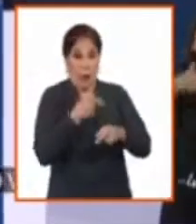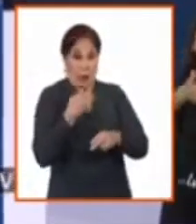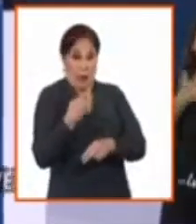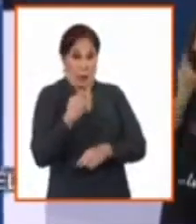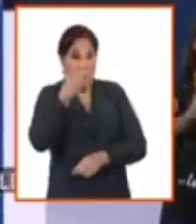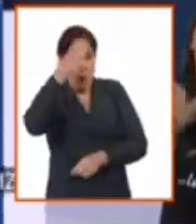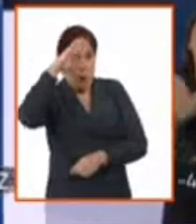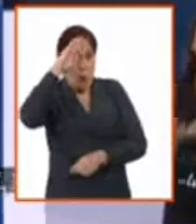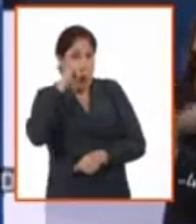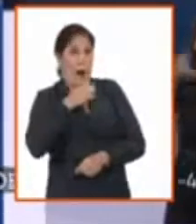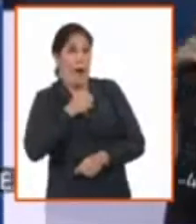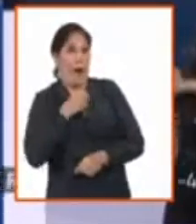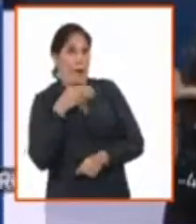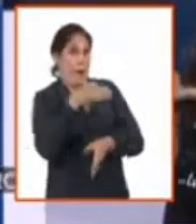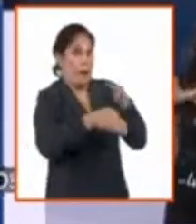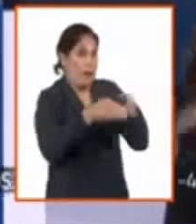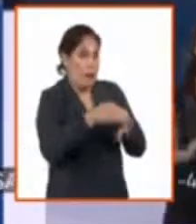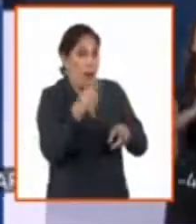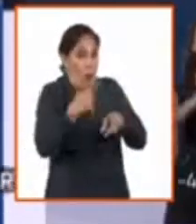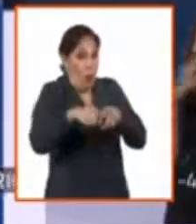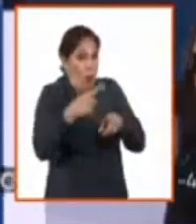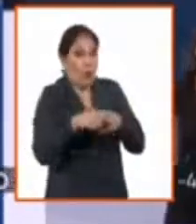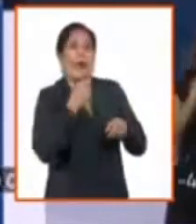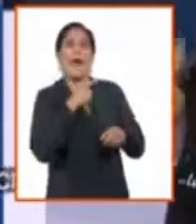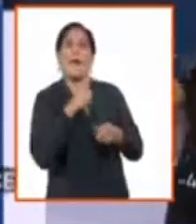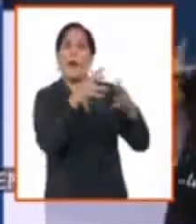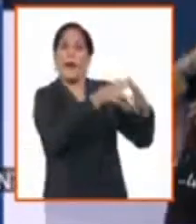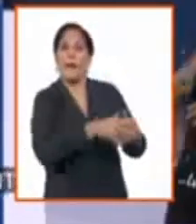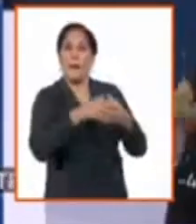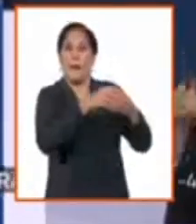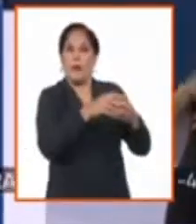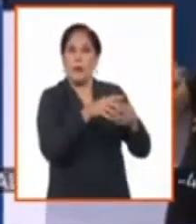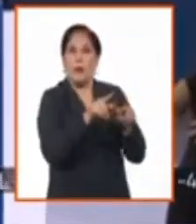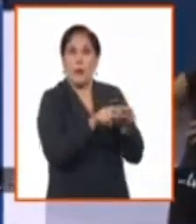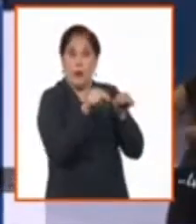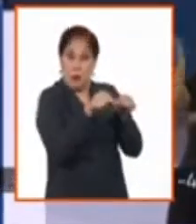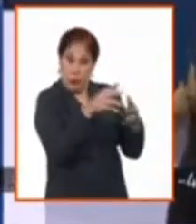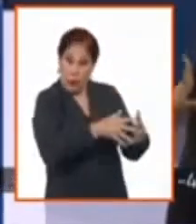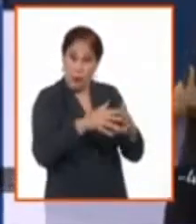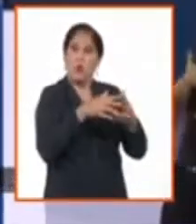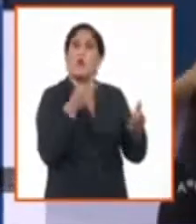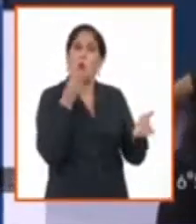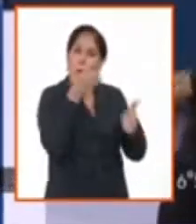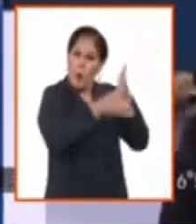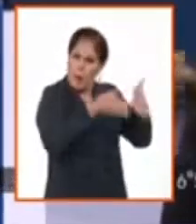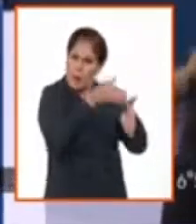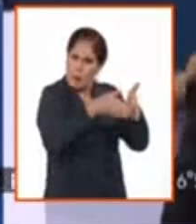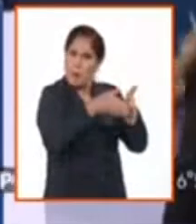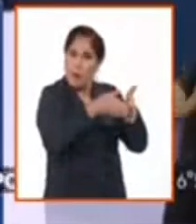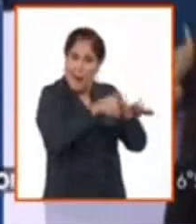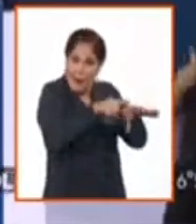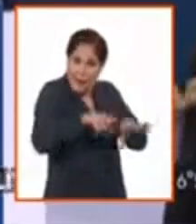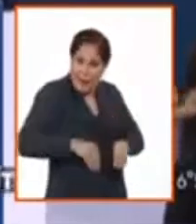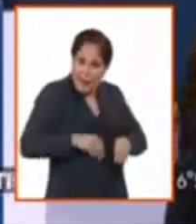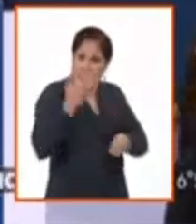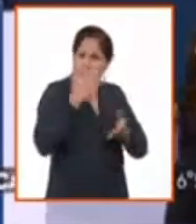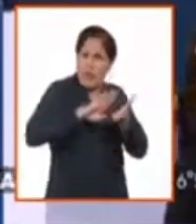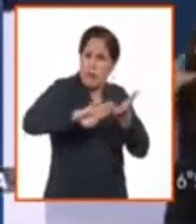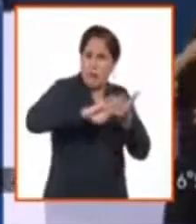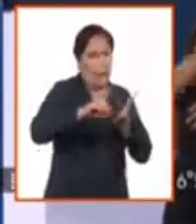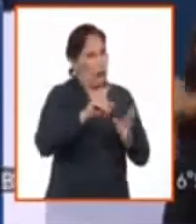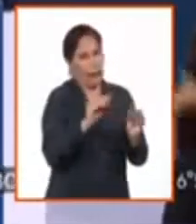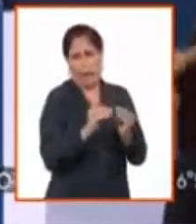anfitrión de la cumbre no otorga la capacidad de imponer el derecho de admisión sobre los países miembros del